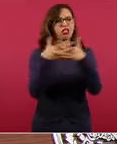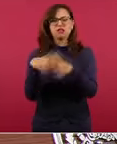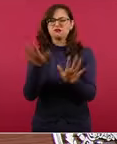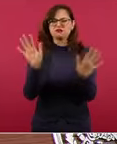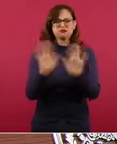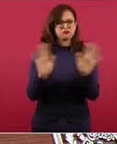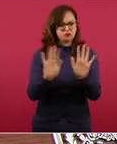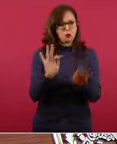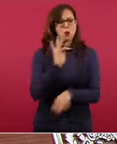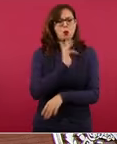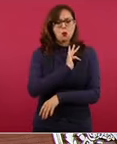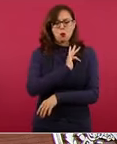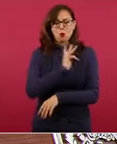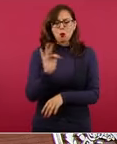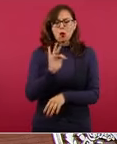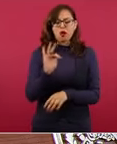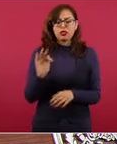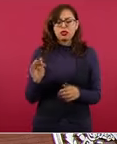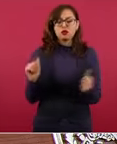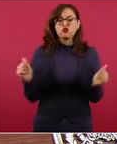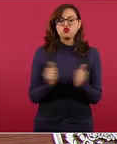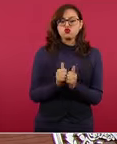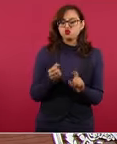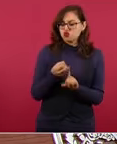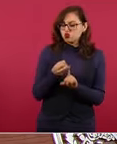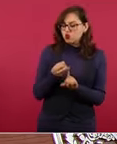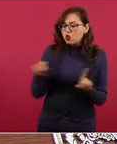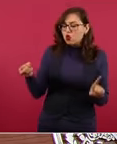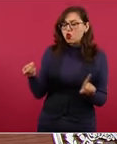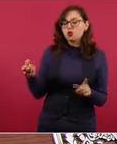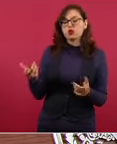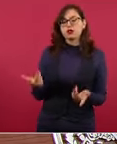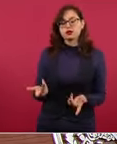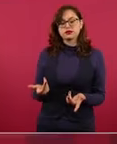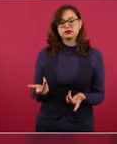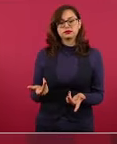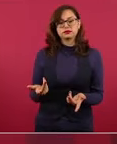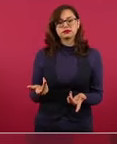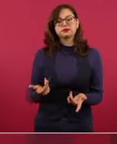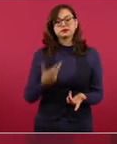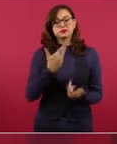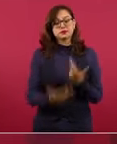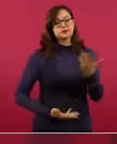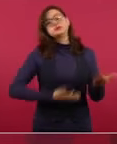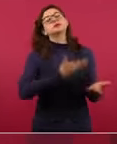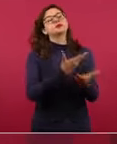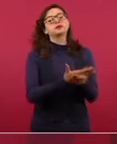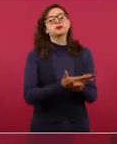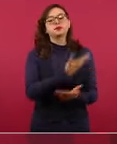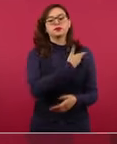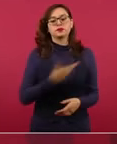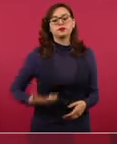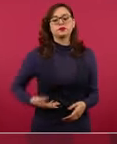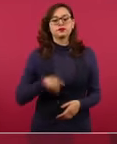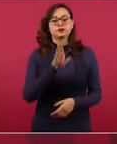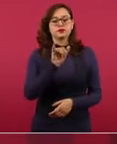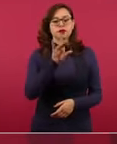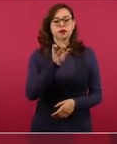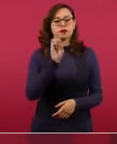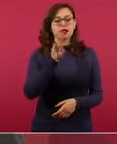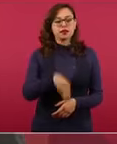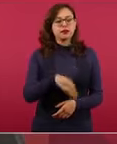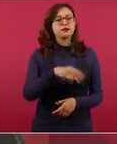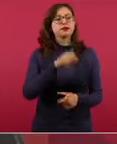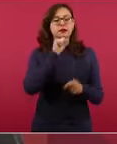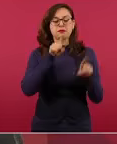bueno yo he planteado no sólo al presente de baile desde que está el presidente ha